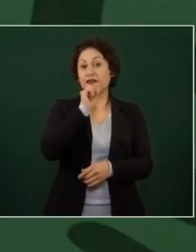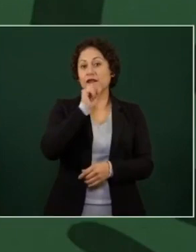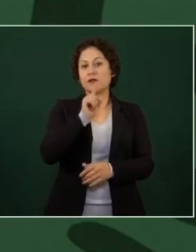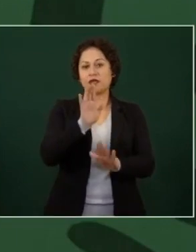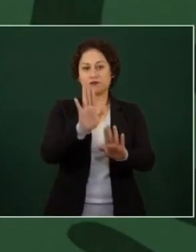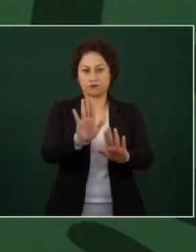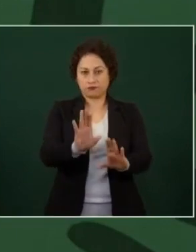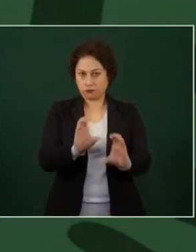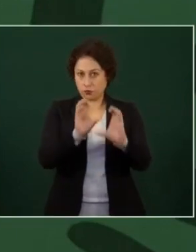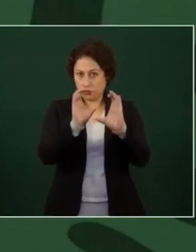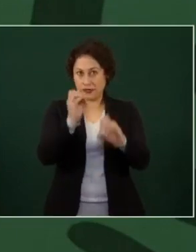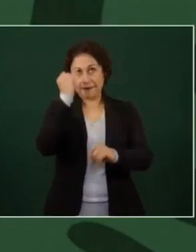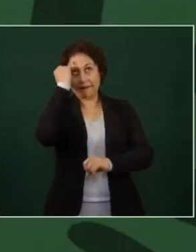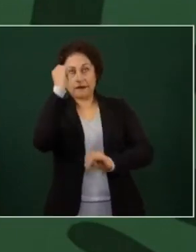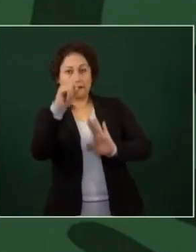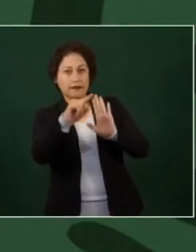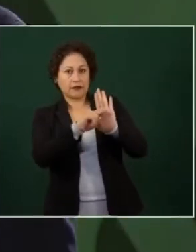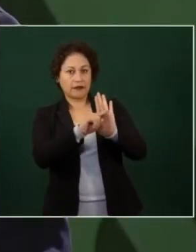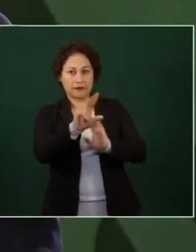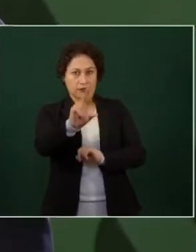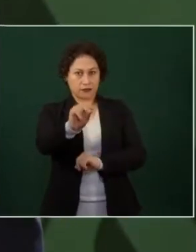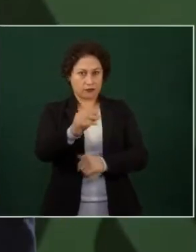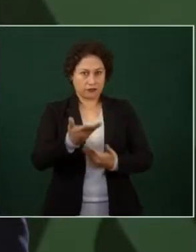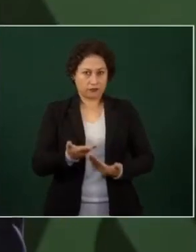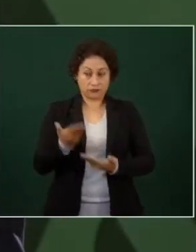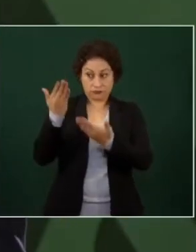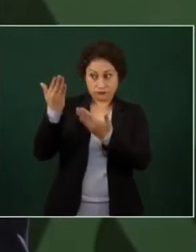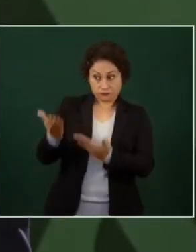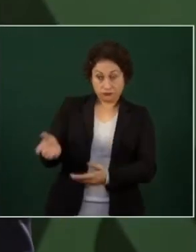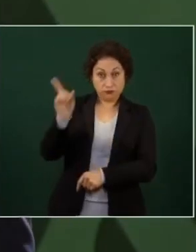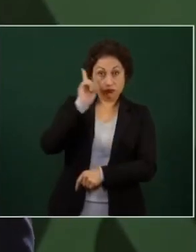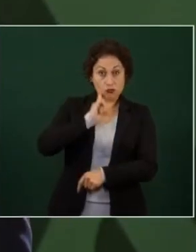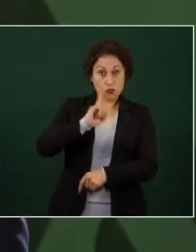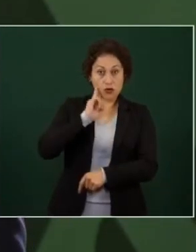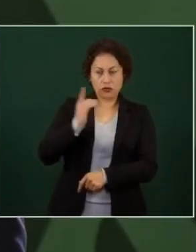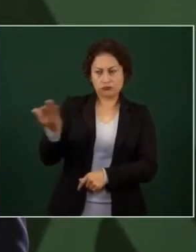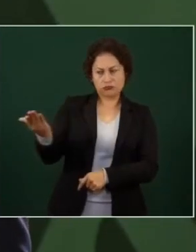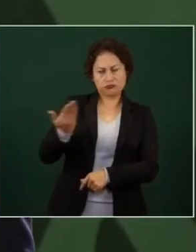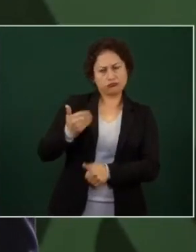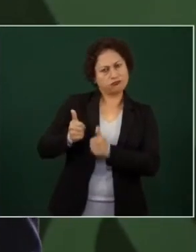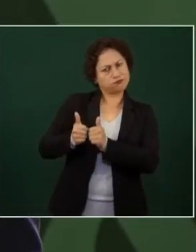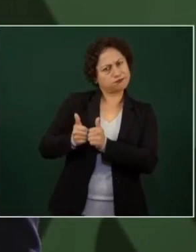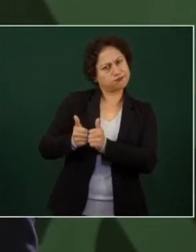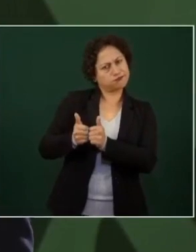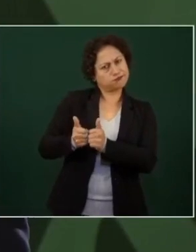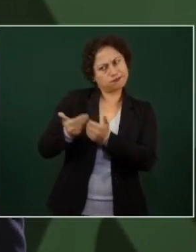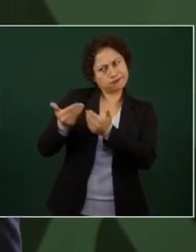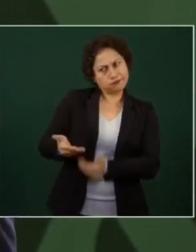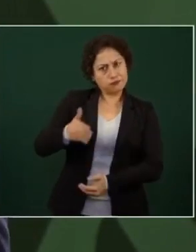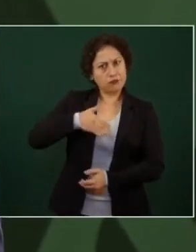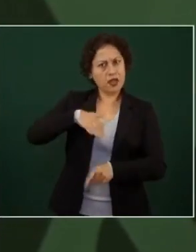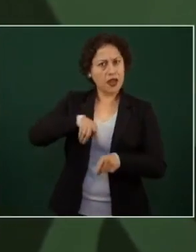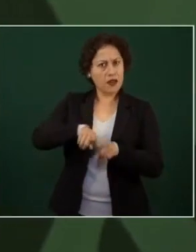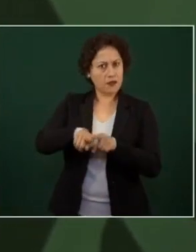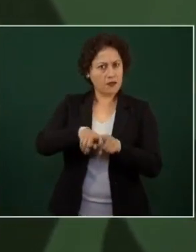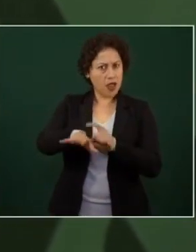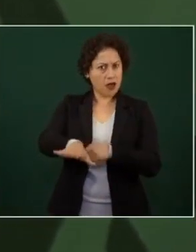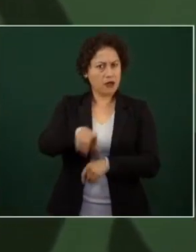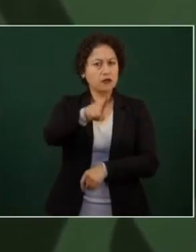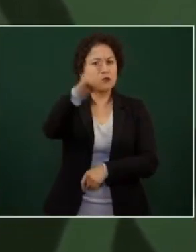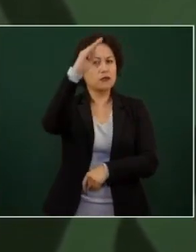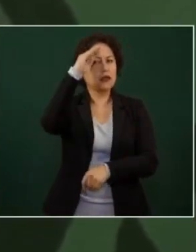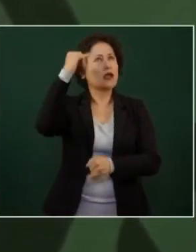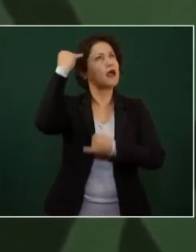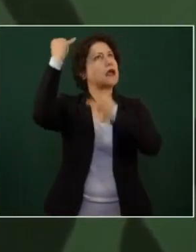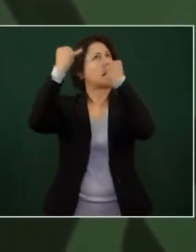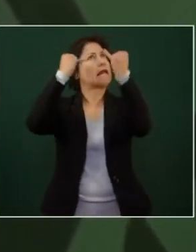malinterpretar. Ella es mi hermana y si están pensando en lo otro, tengo también